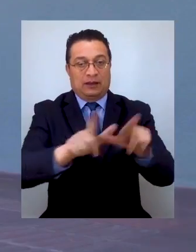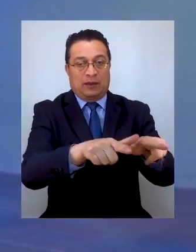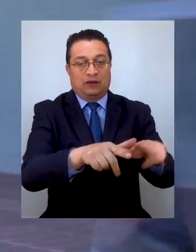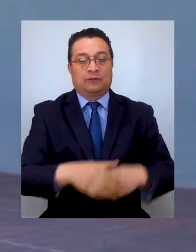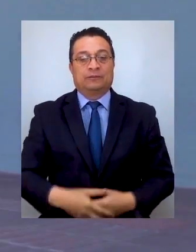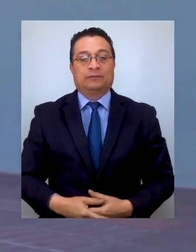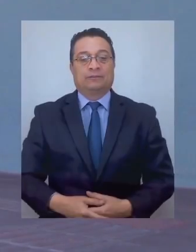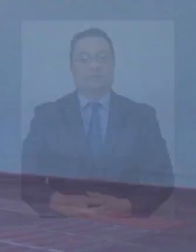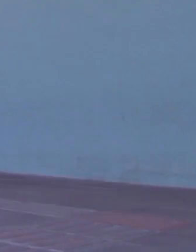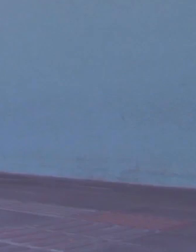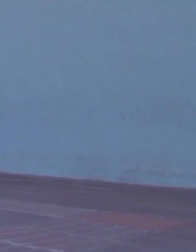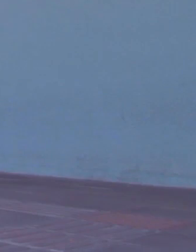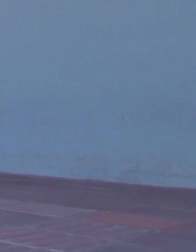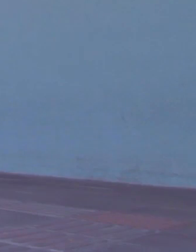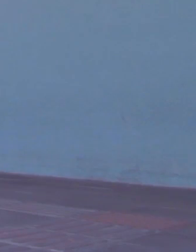mencionadas.